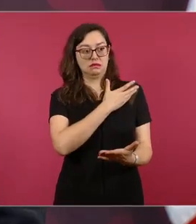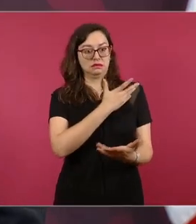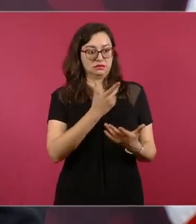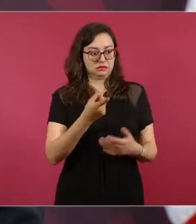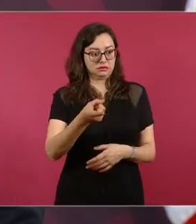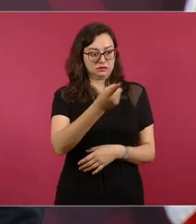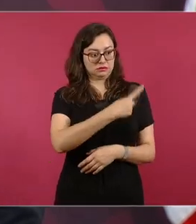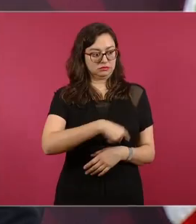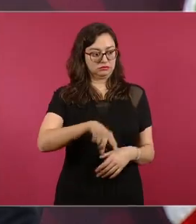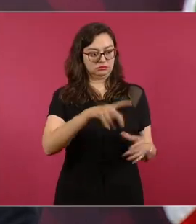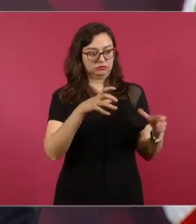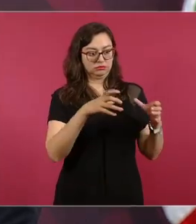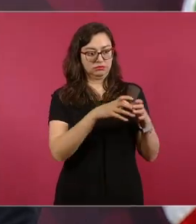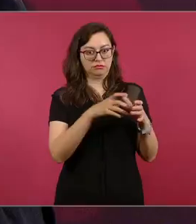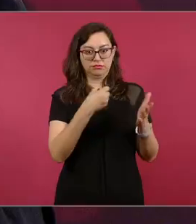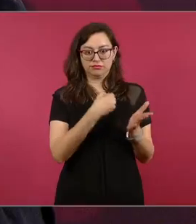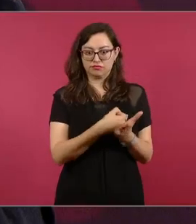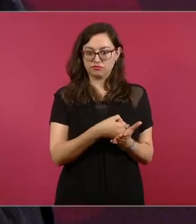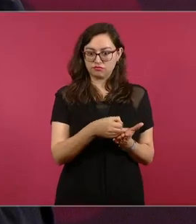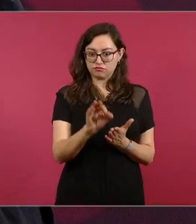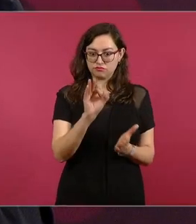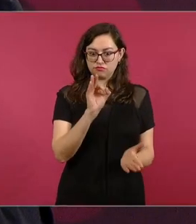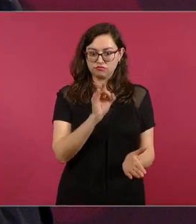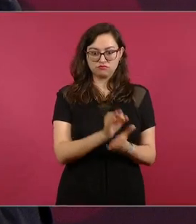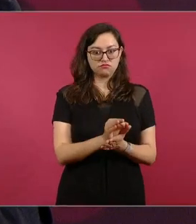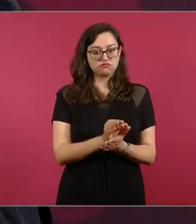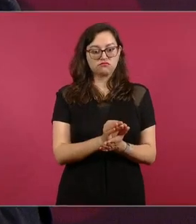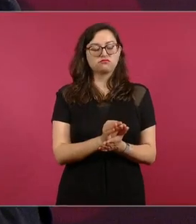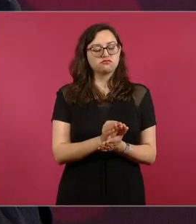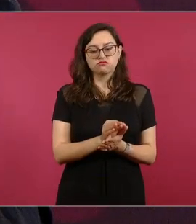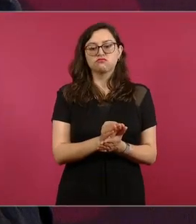de llevar a cabo una revolución,